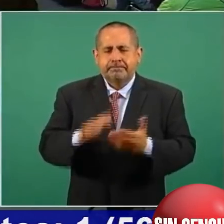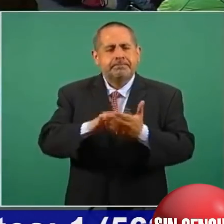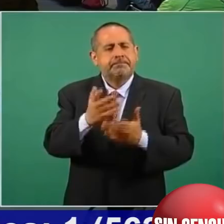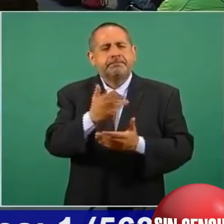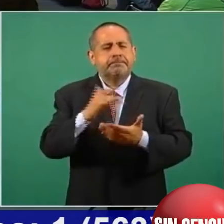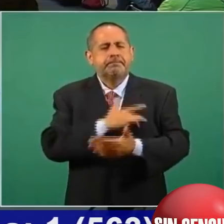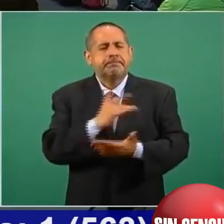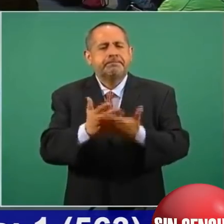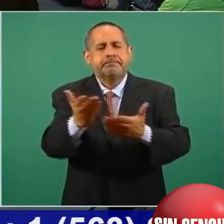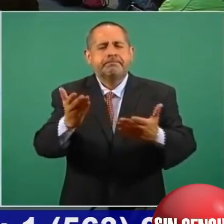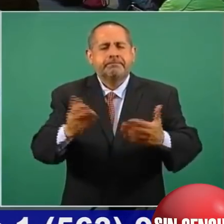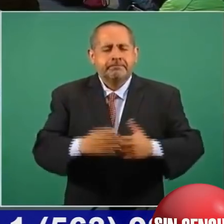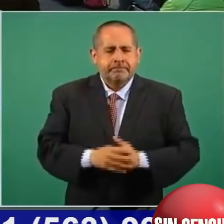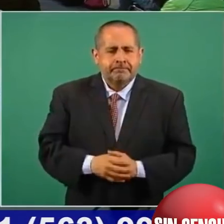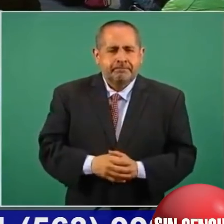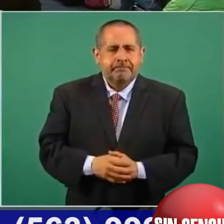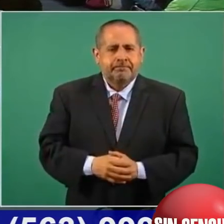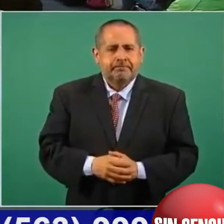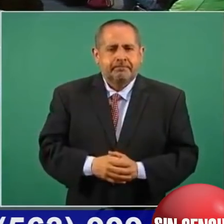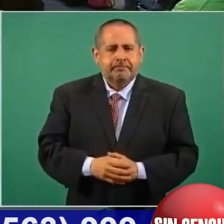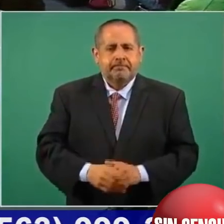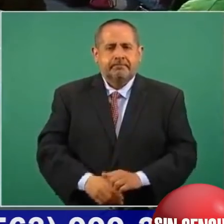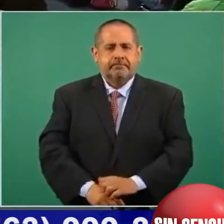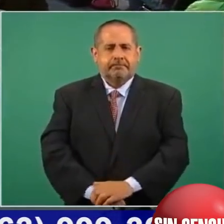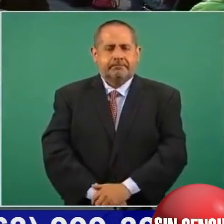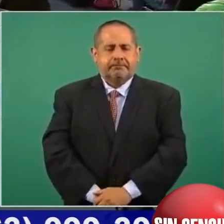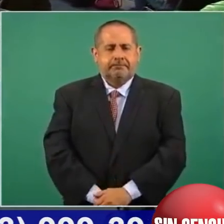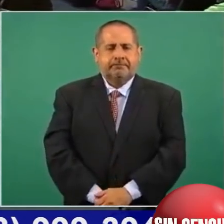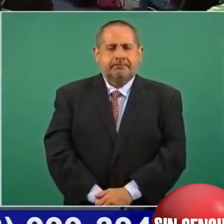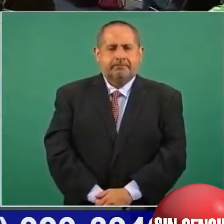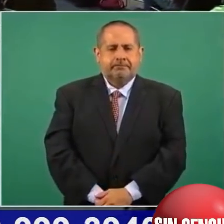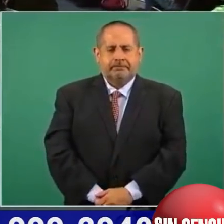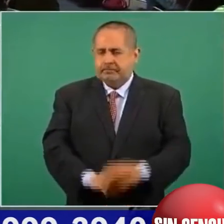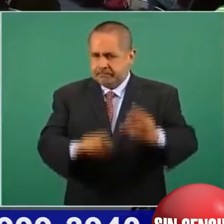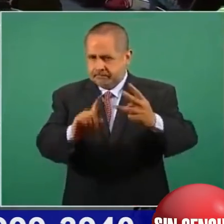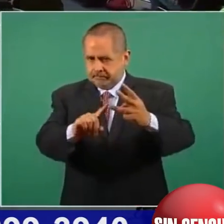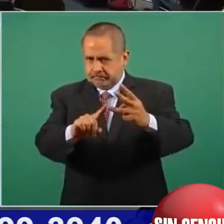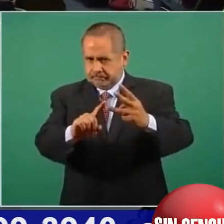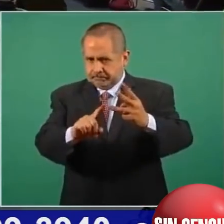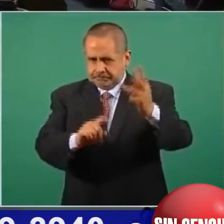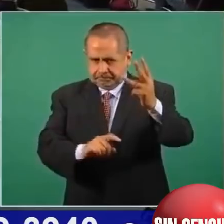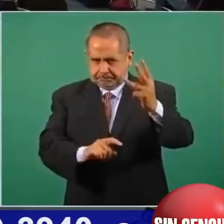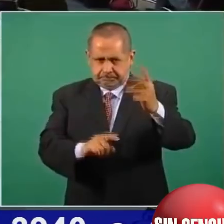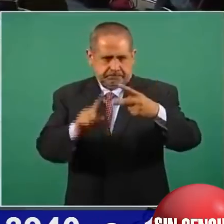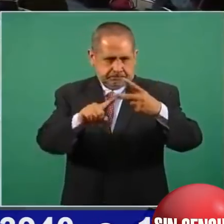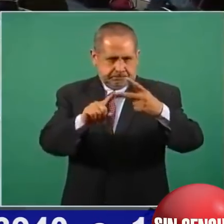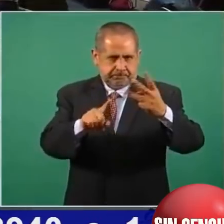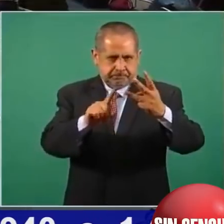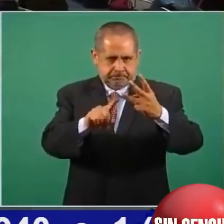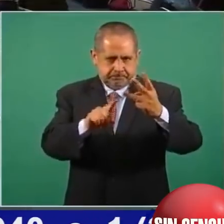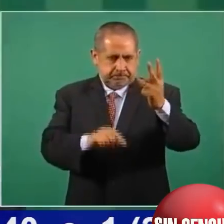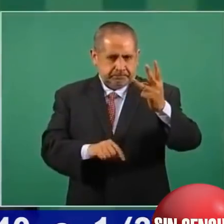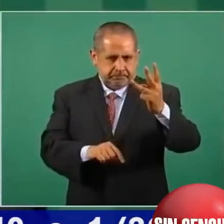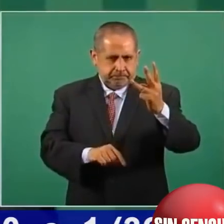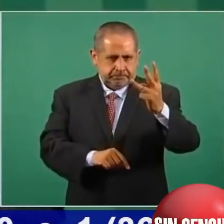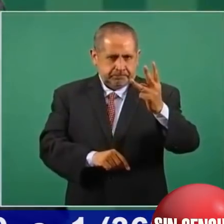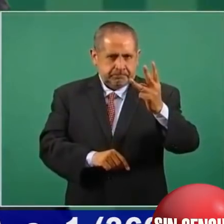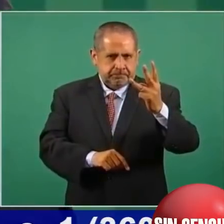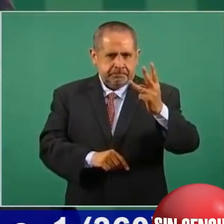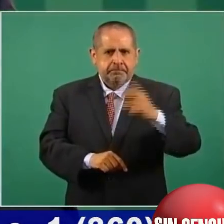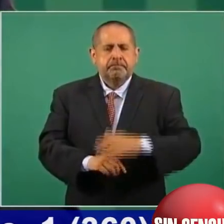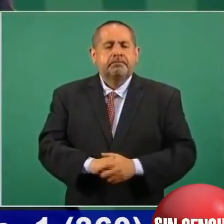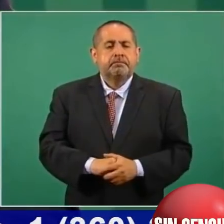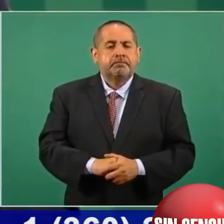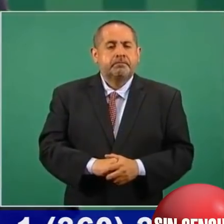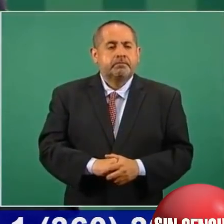ustedes. Sí. Bueno, tercero, eso es lo segundo. Tercero,